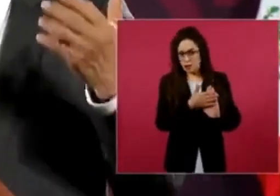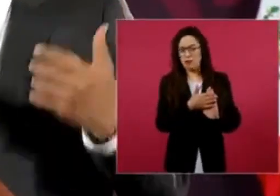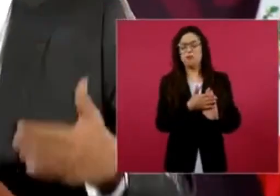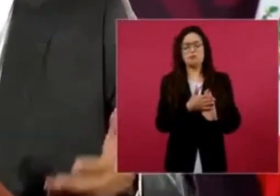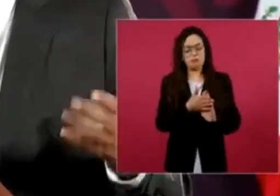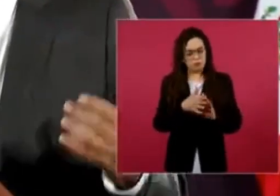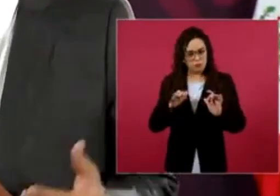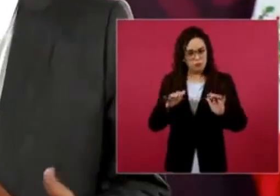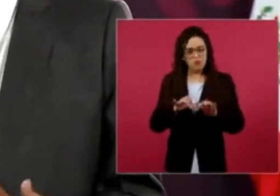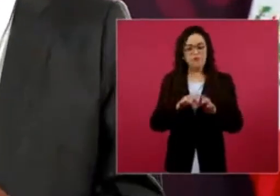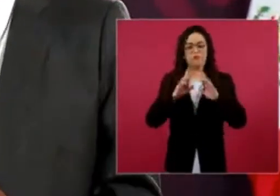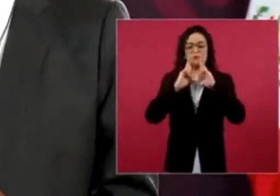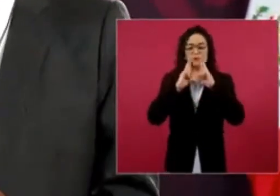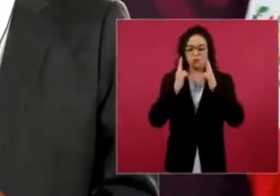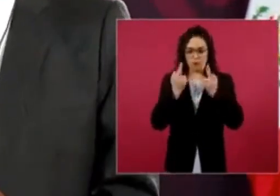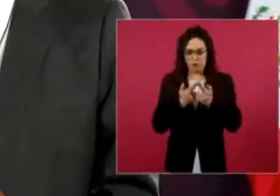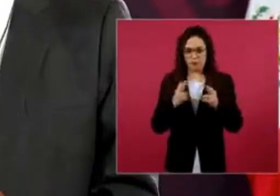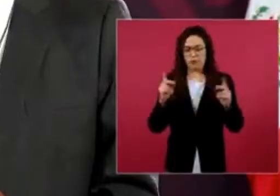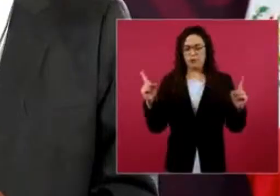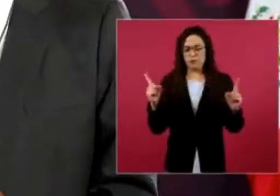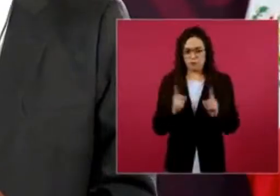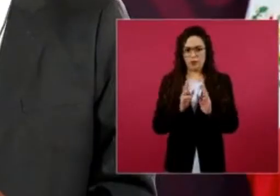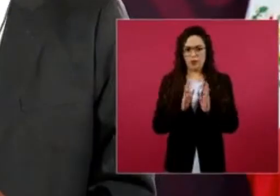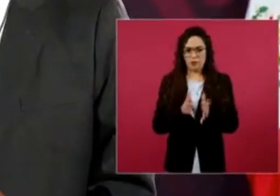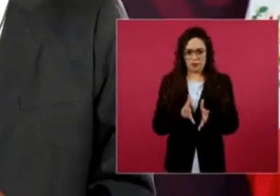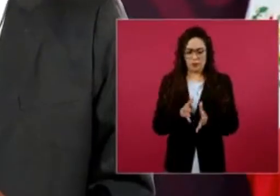Ya Jesús Esteva